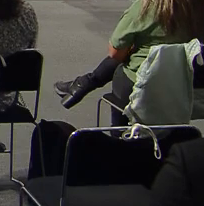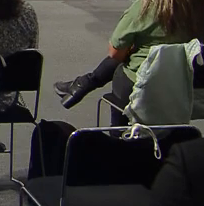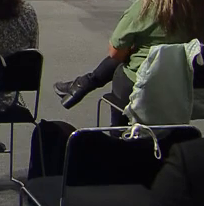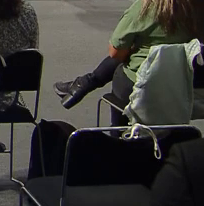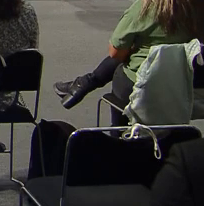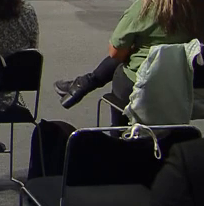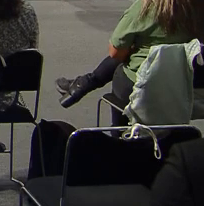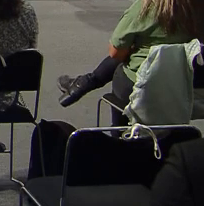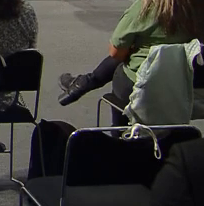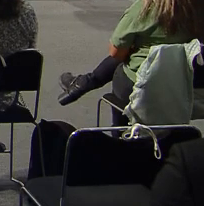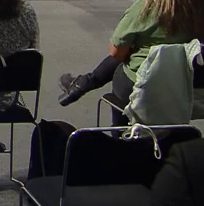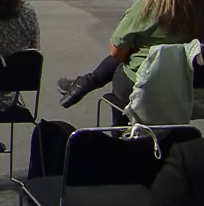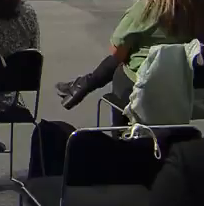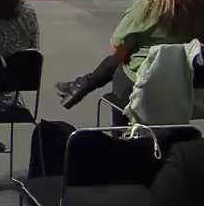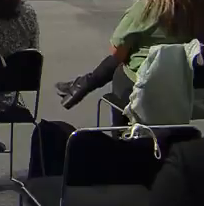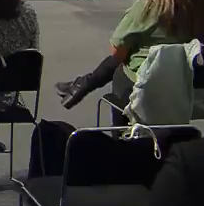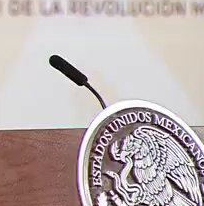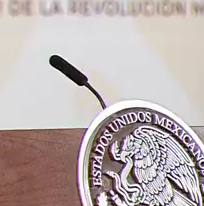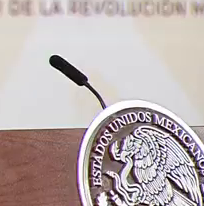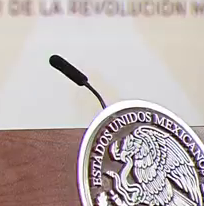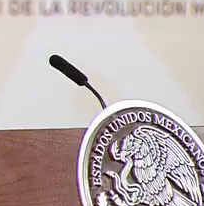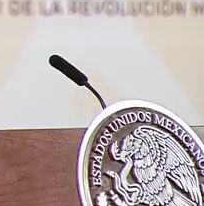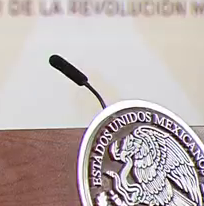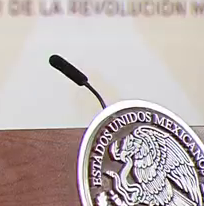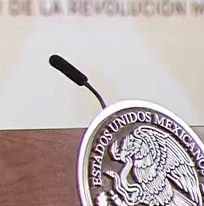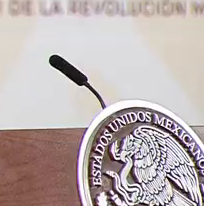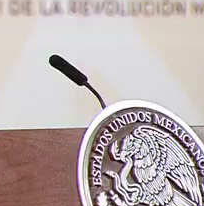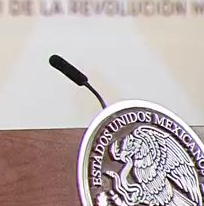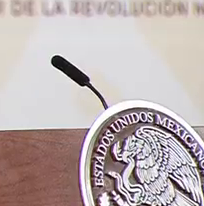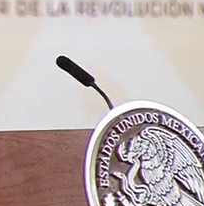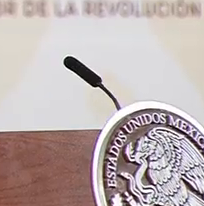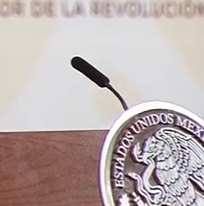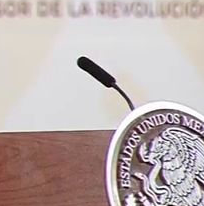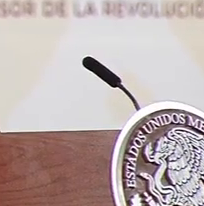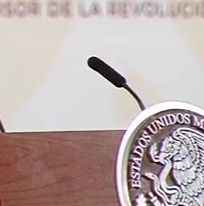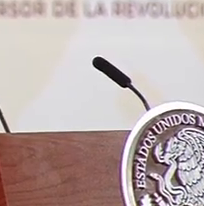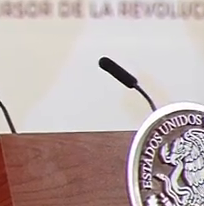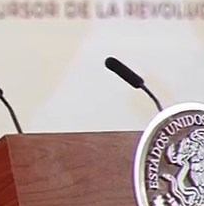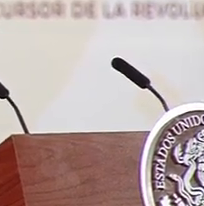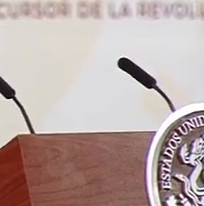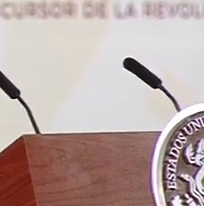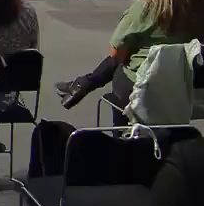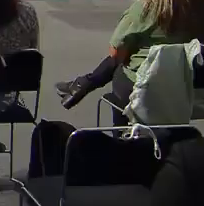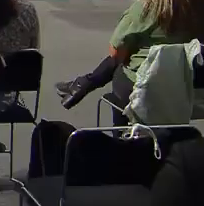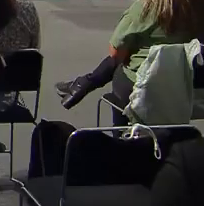de sus orígenes y resulta que